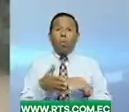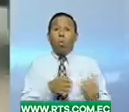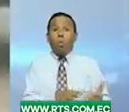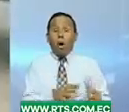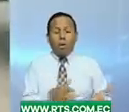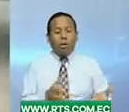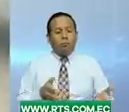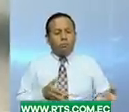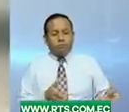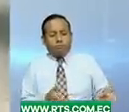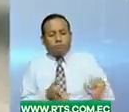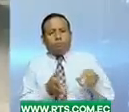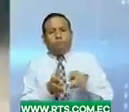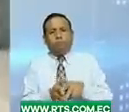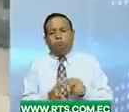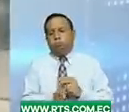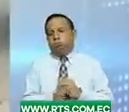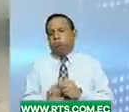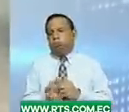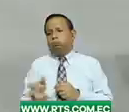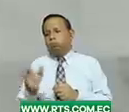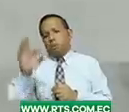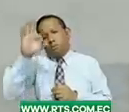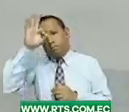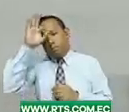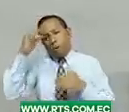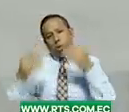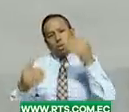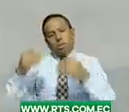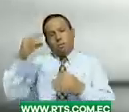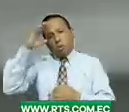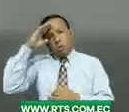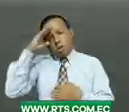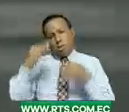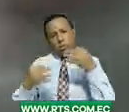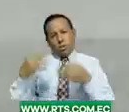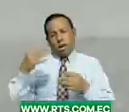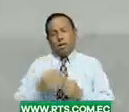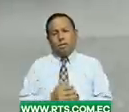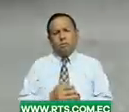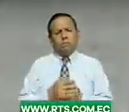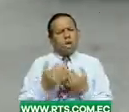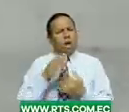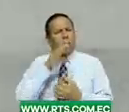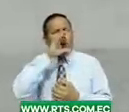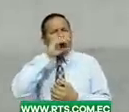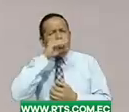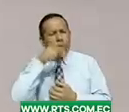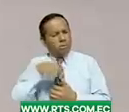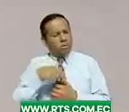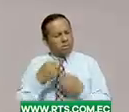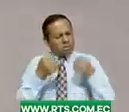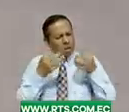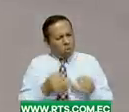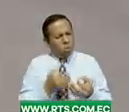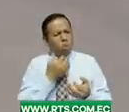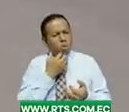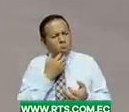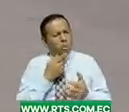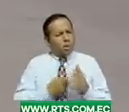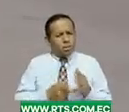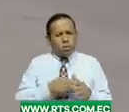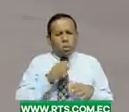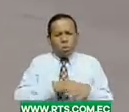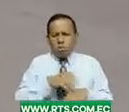claro qué es lo que habría ocurrido, quién habría arrollado al motociclista. La persona fallecida, que presuntamente era la que conducía la